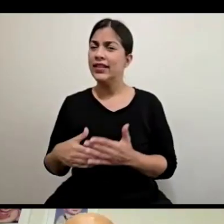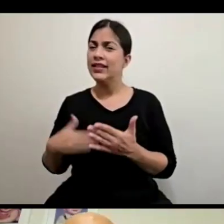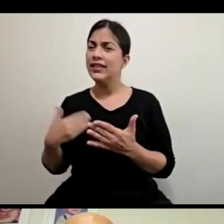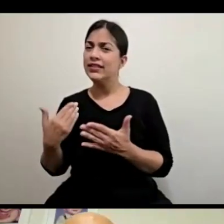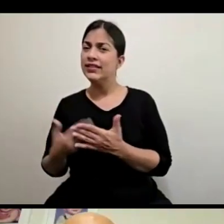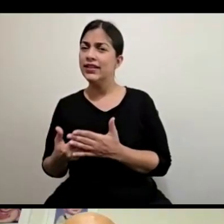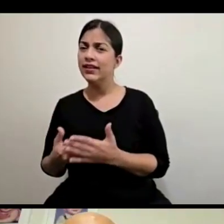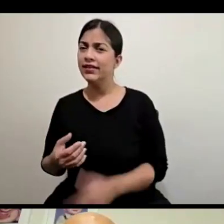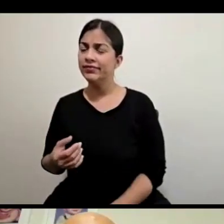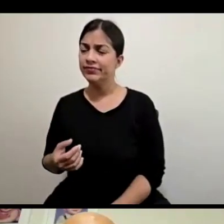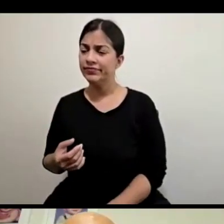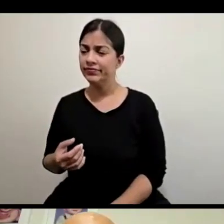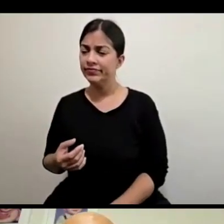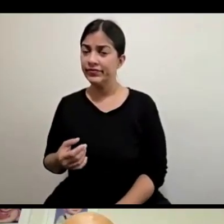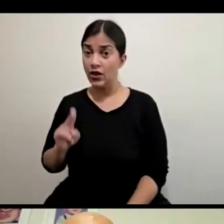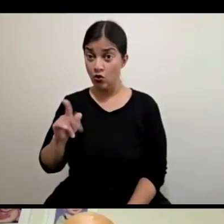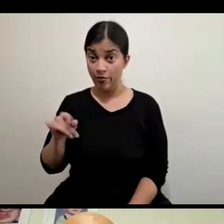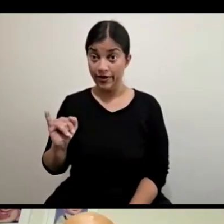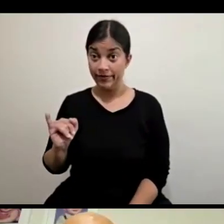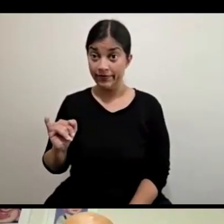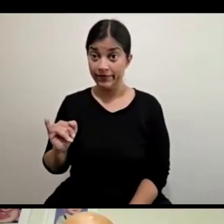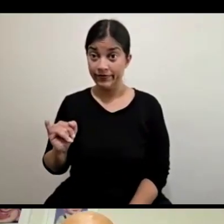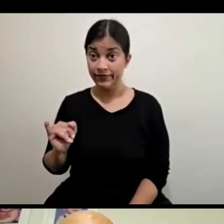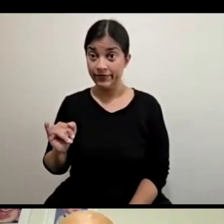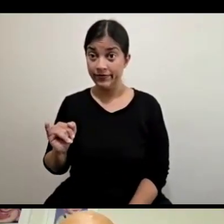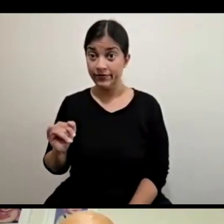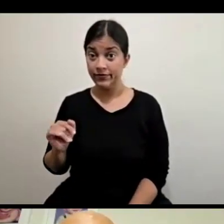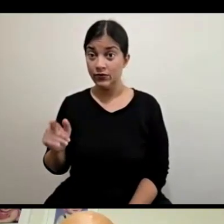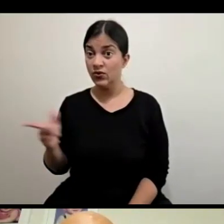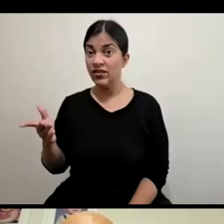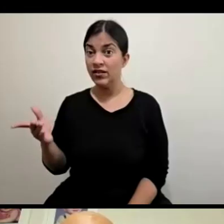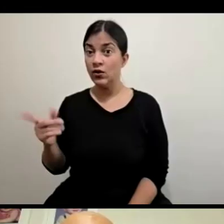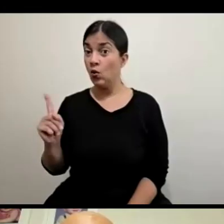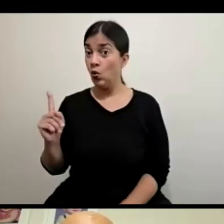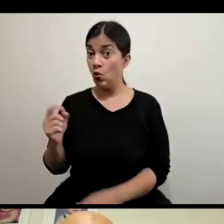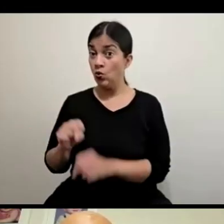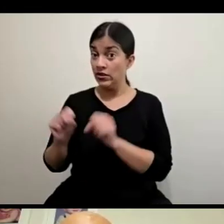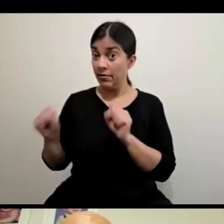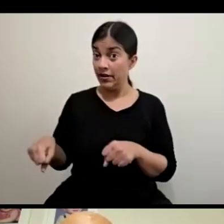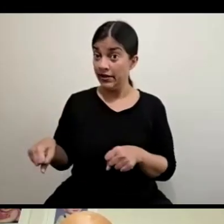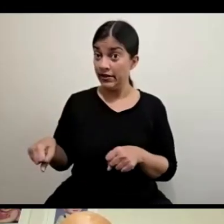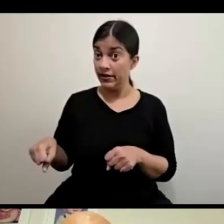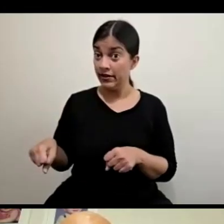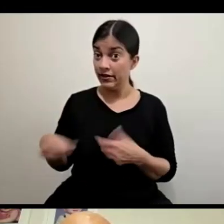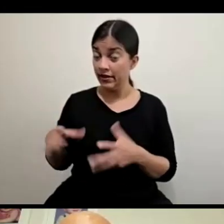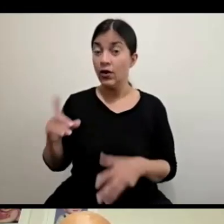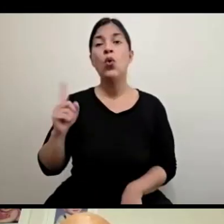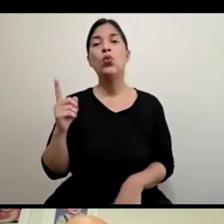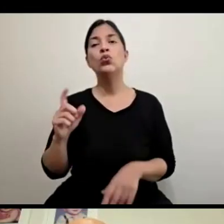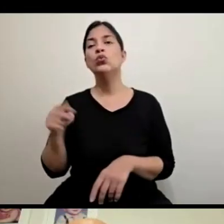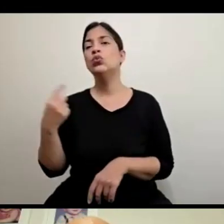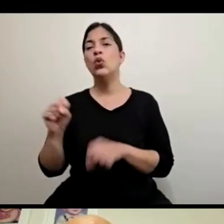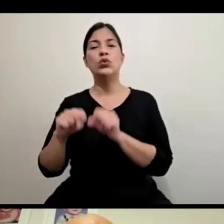estás en la UPI, sí. Estuviste que un semestre nada más entonces en naturales. Un semestre en naturales, un solo